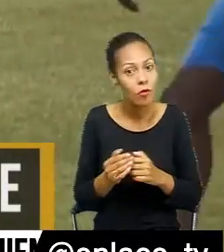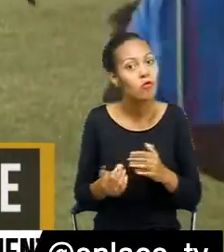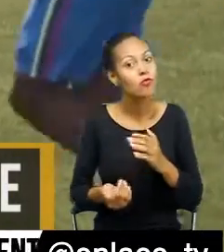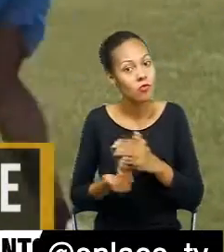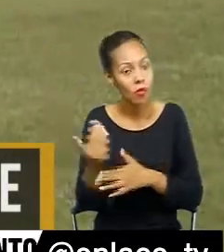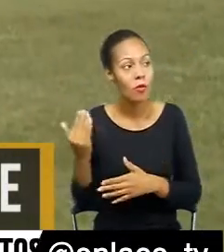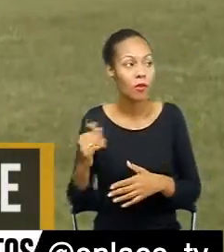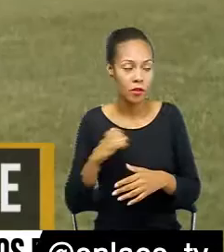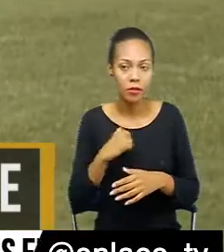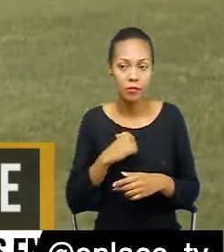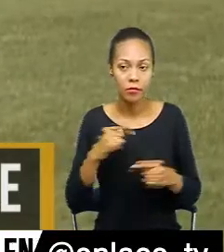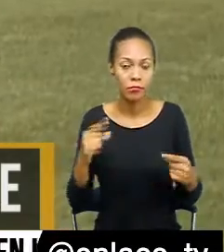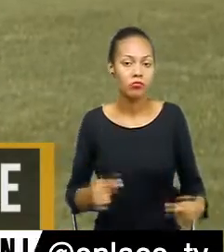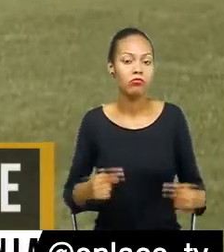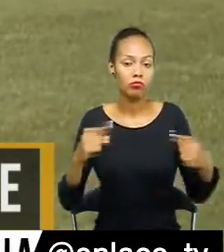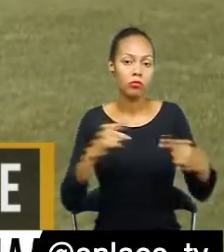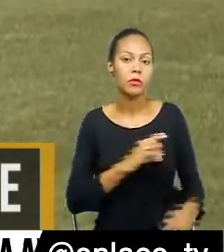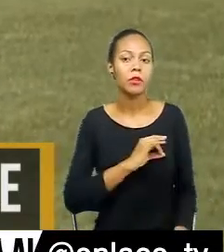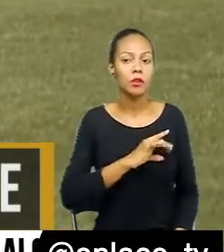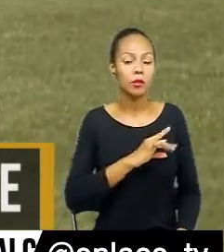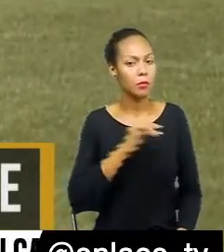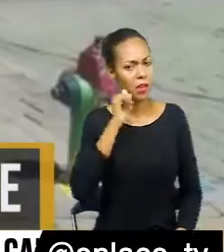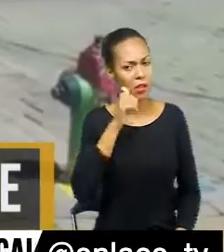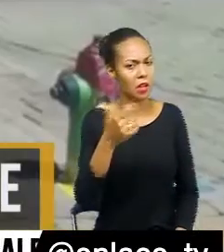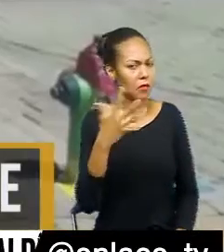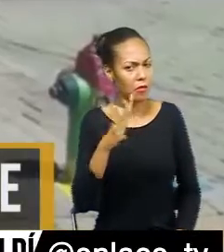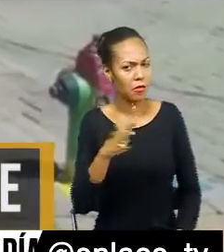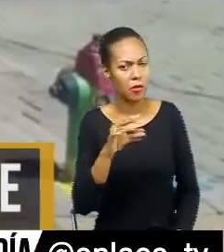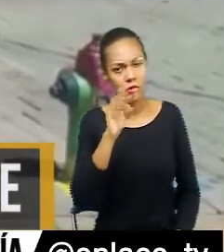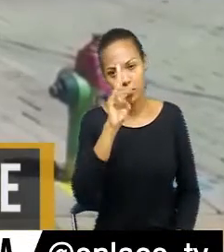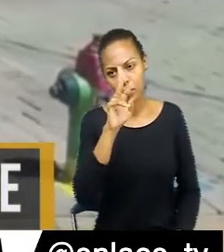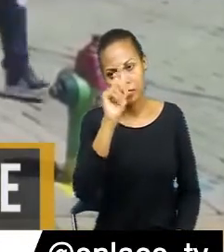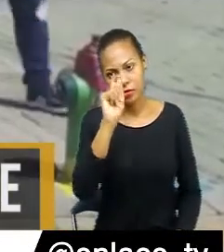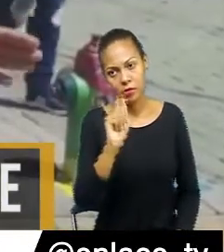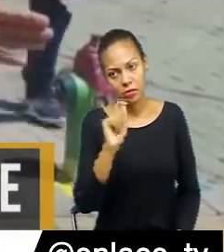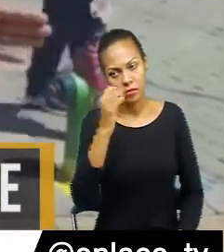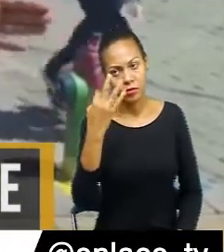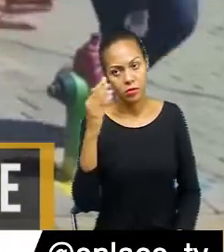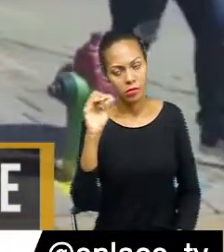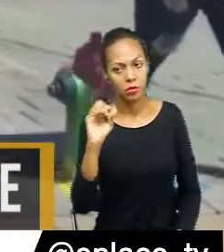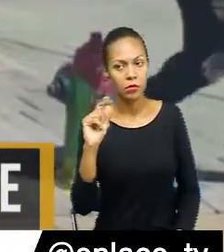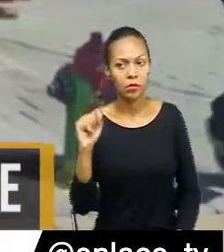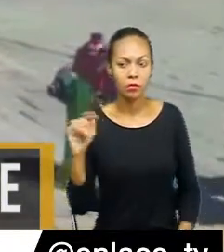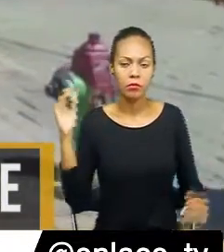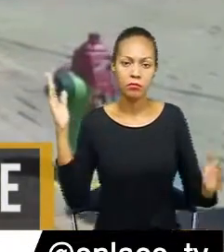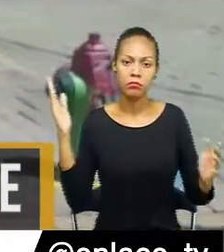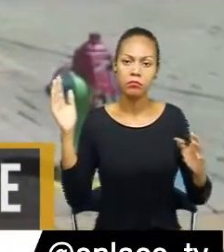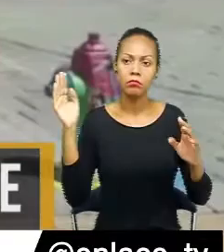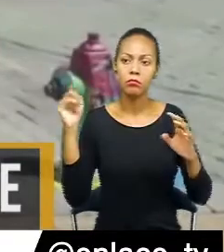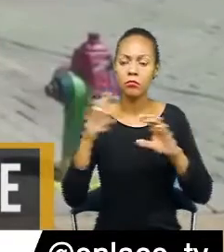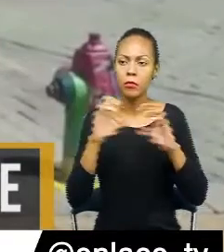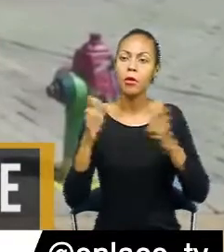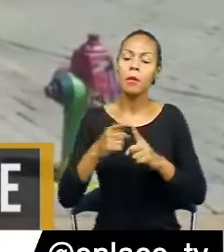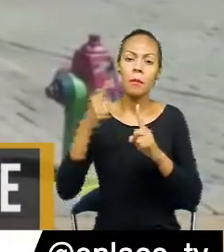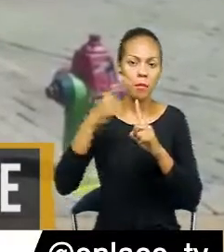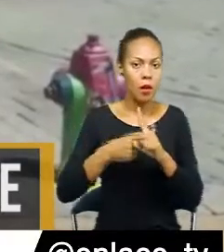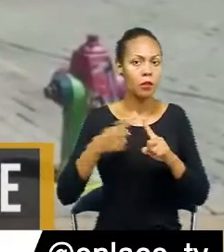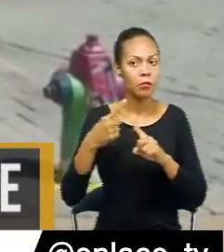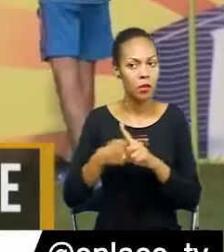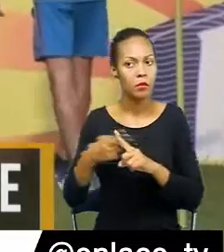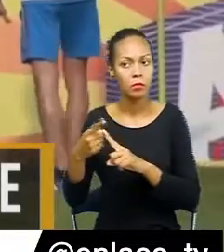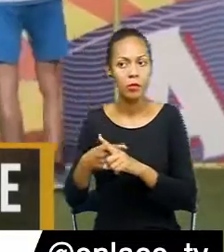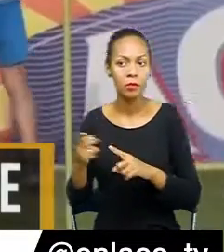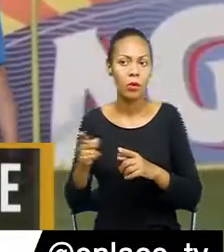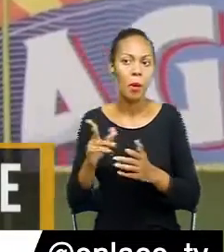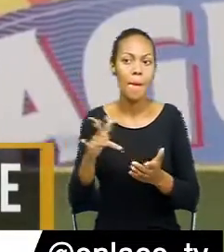enfrentar al cuadro chileno mañana sobre las 3:30 en el Estadio Metropolitano. Son varios meses, varios días de ausencia